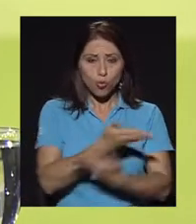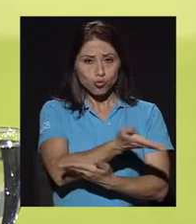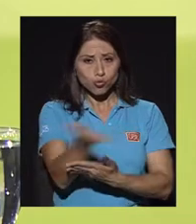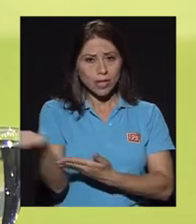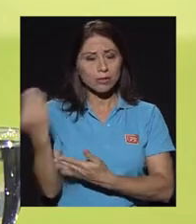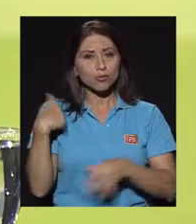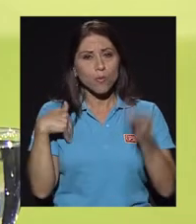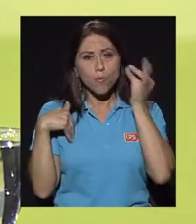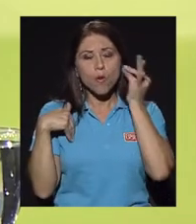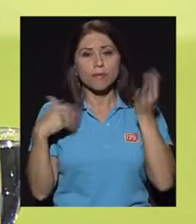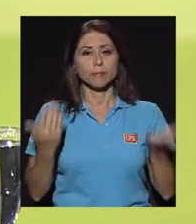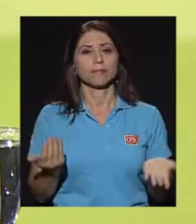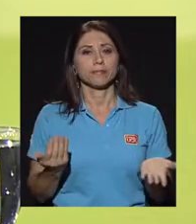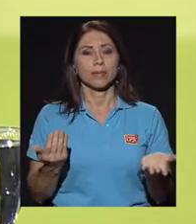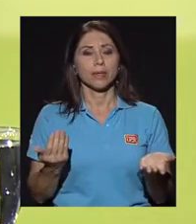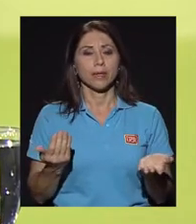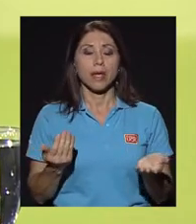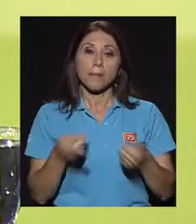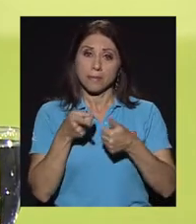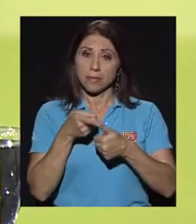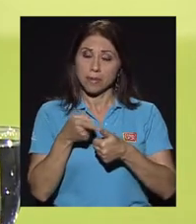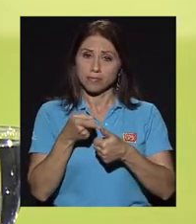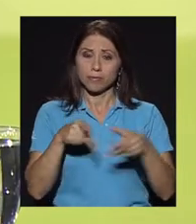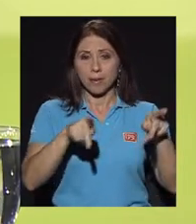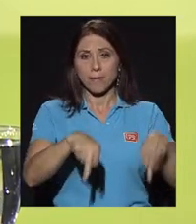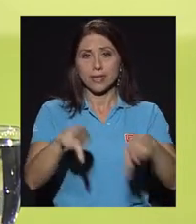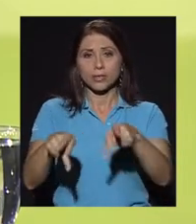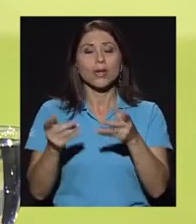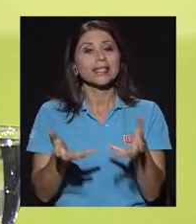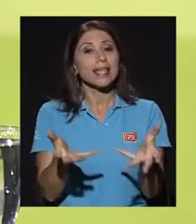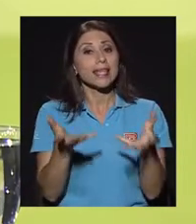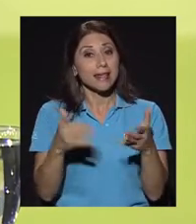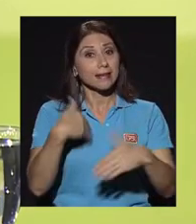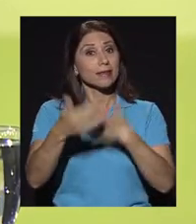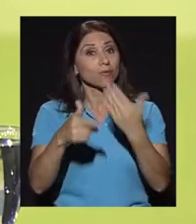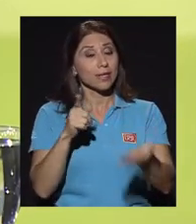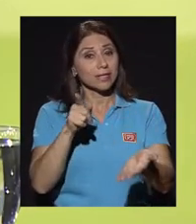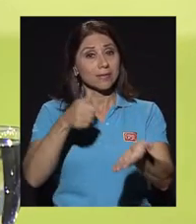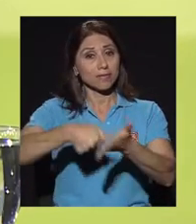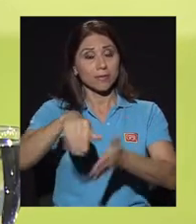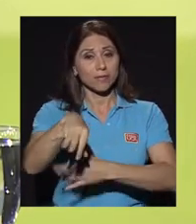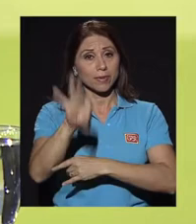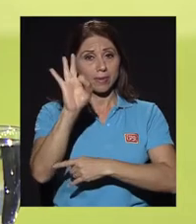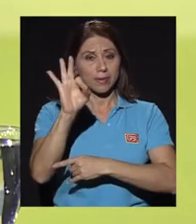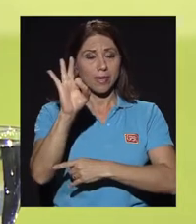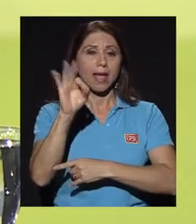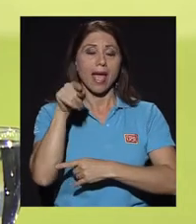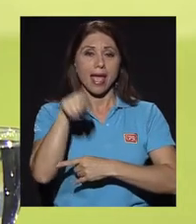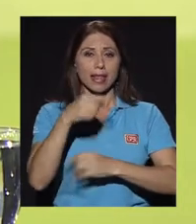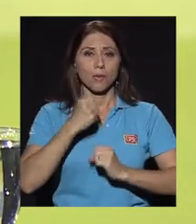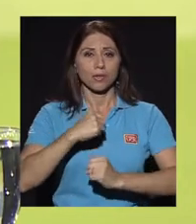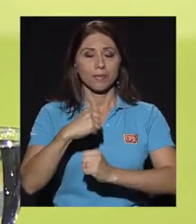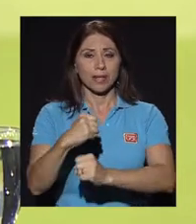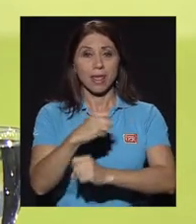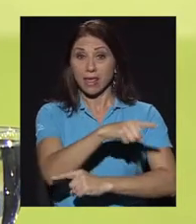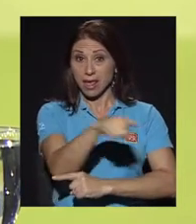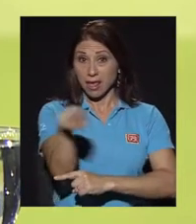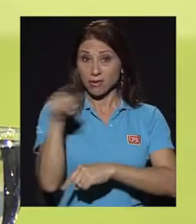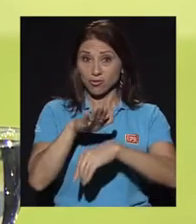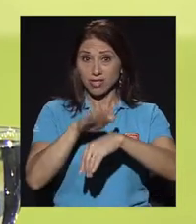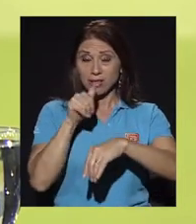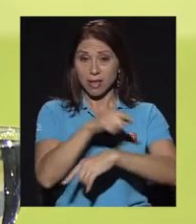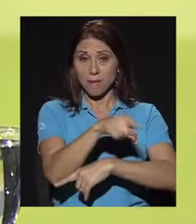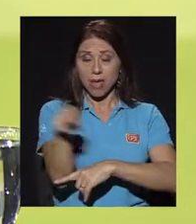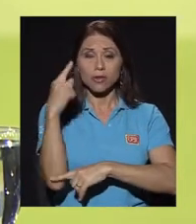de todas y todos ustedes. Por un lado, las personas que aspiran a ocupar puestos de elección en la municipalidad están llamadas